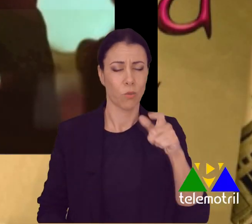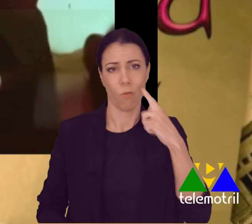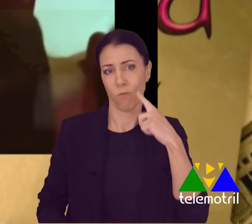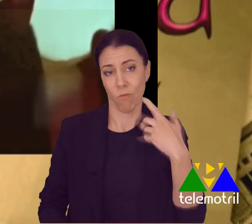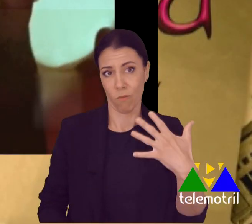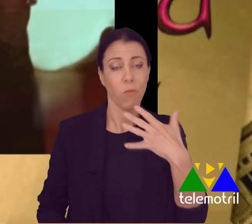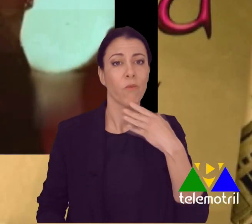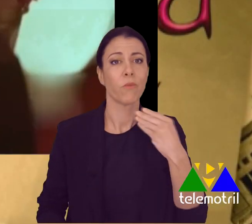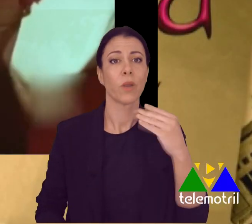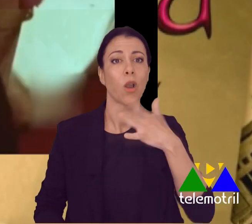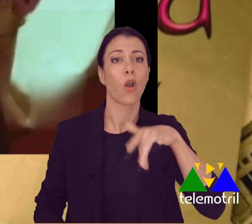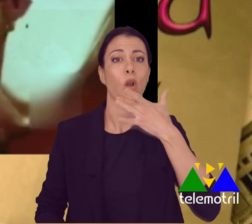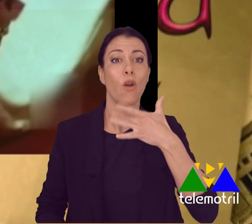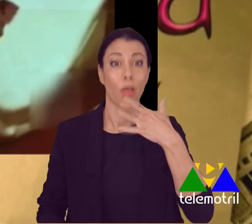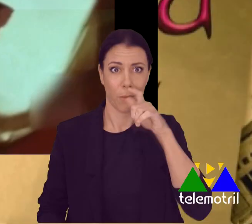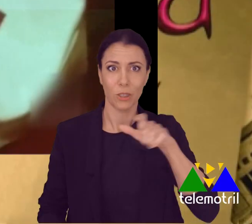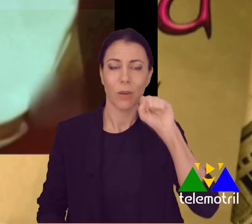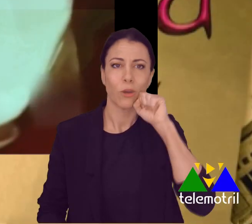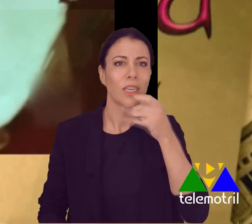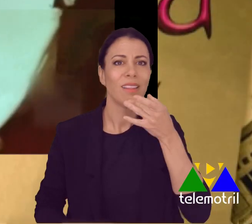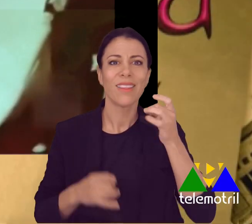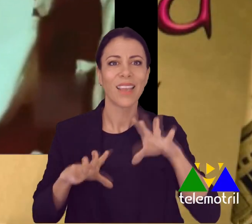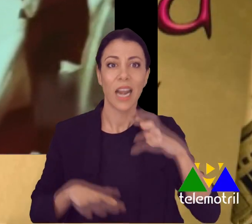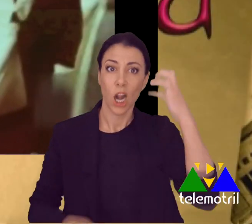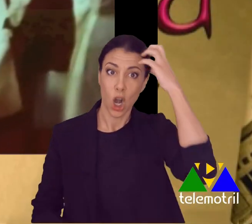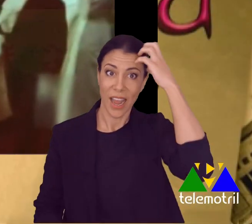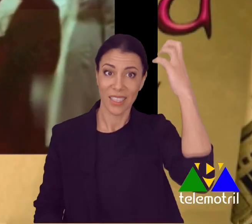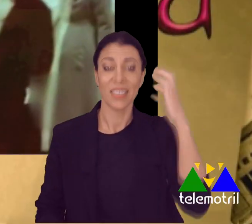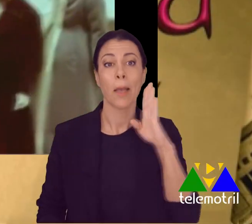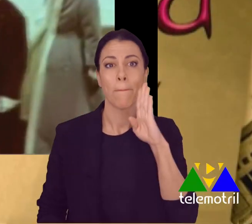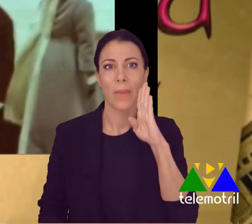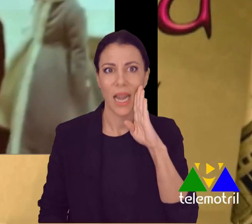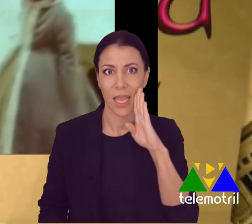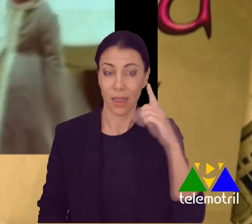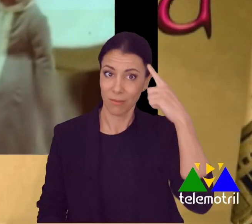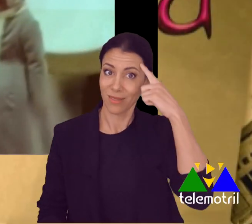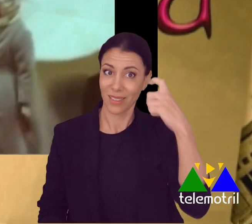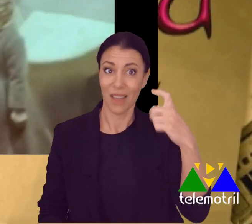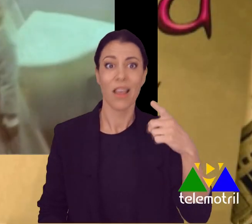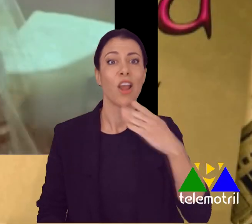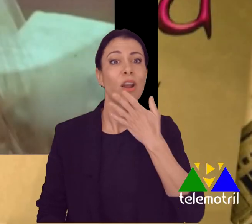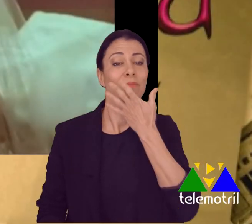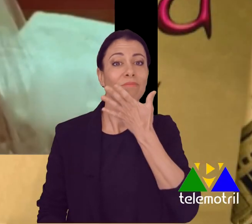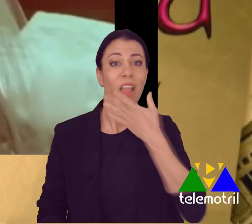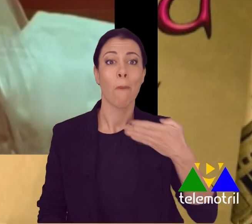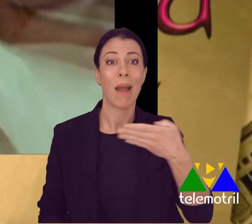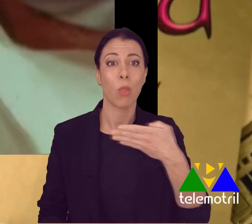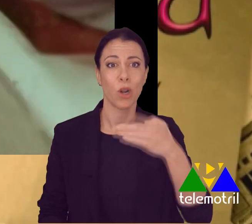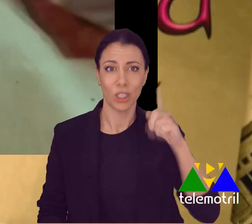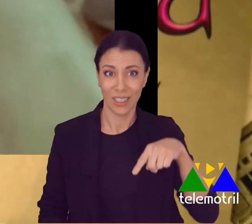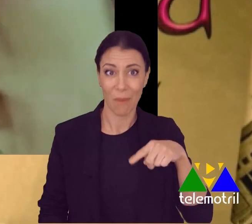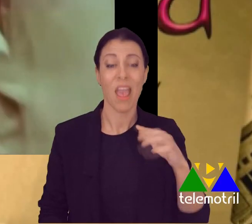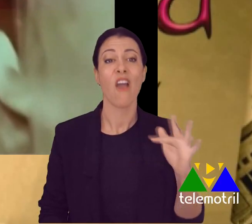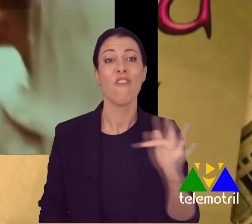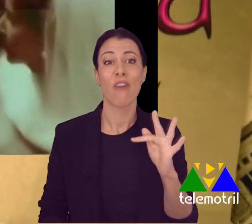forma más contemporánea, como es el caso de los reyes de Bélgica, Balduino y Fabiola, que todavía muchos los tenemos en el recuerdo, puesto